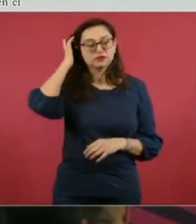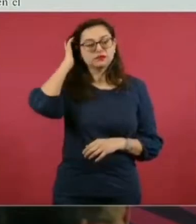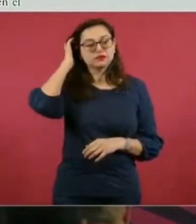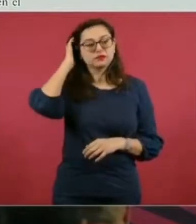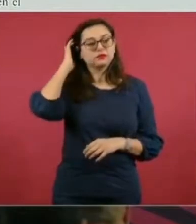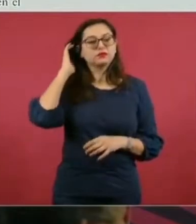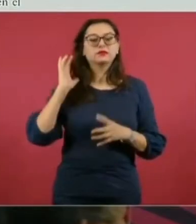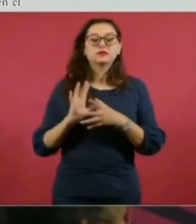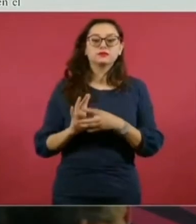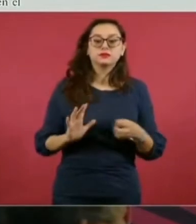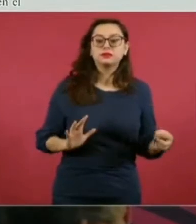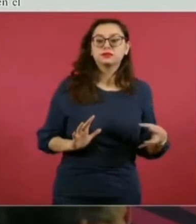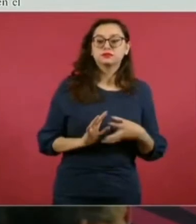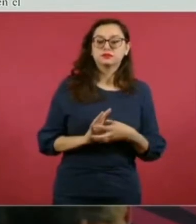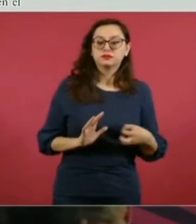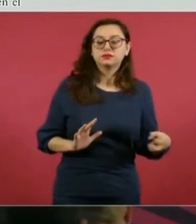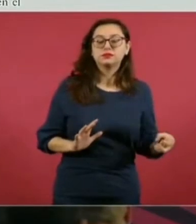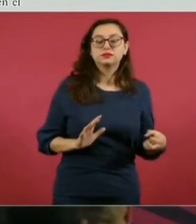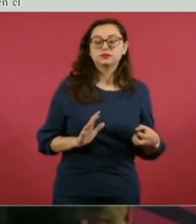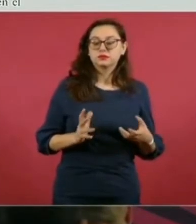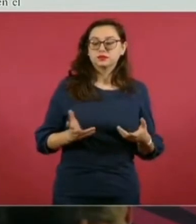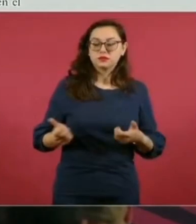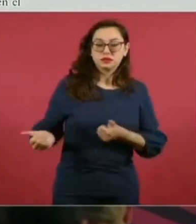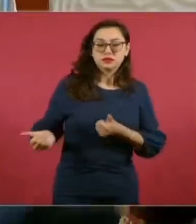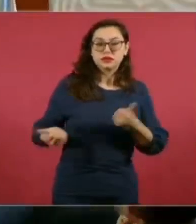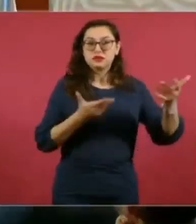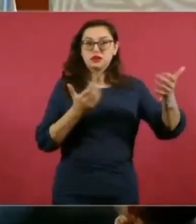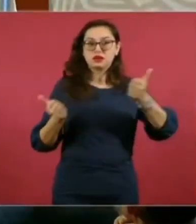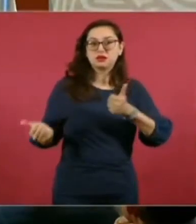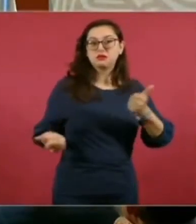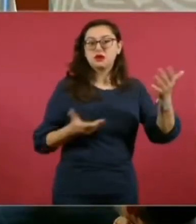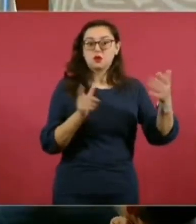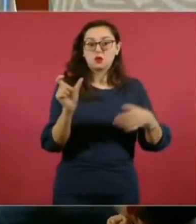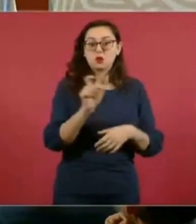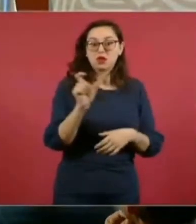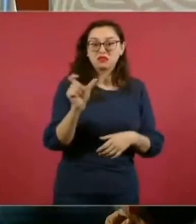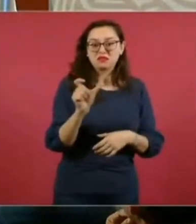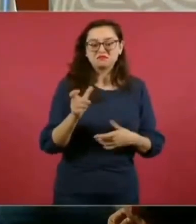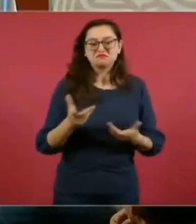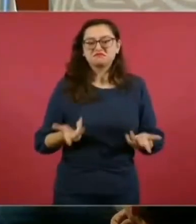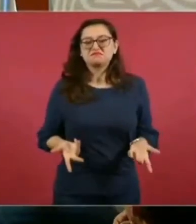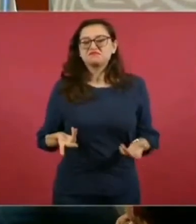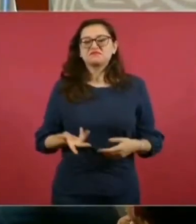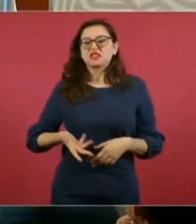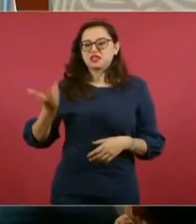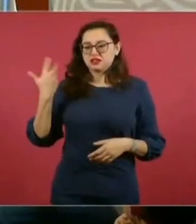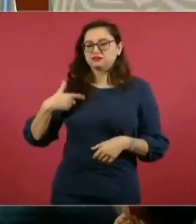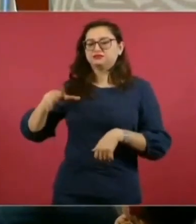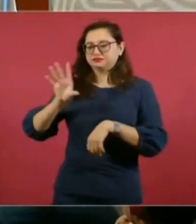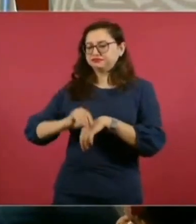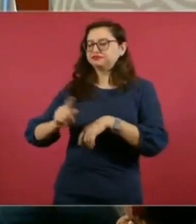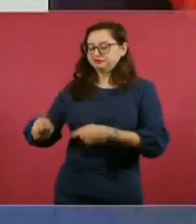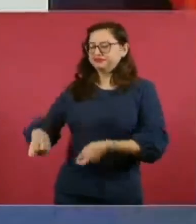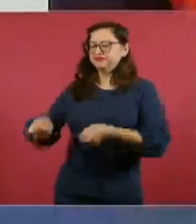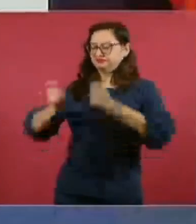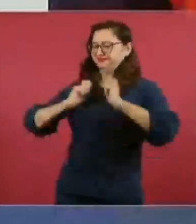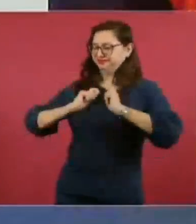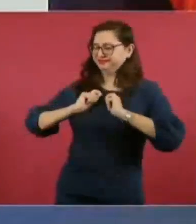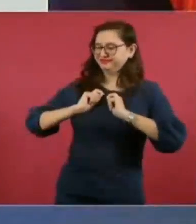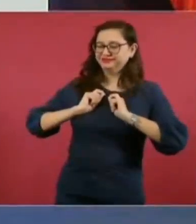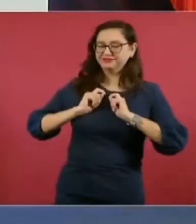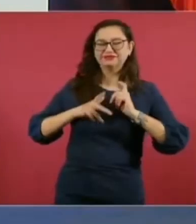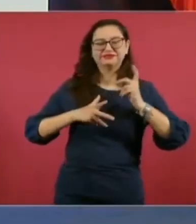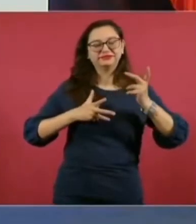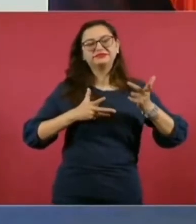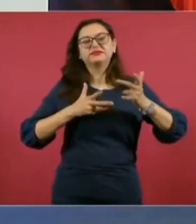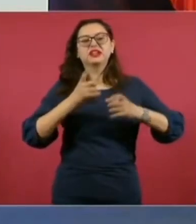termina? Nunca. ¿Qué hicieron? Recibieron las concesiones y se dedicaron a